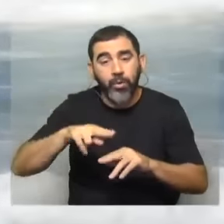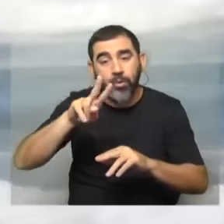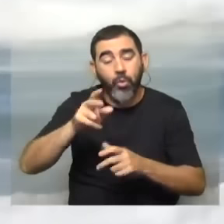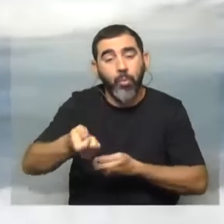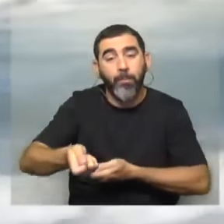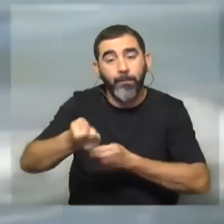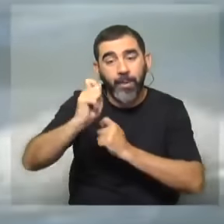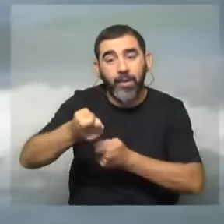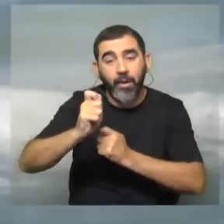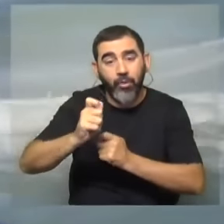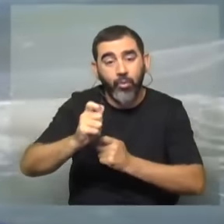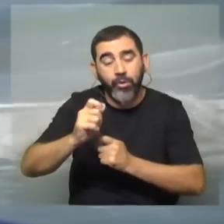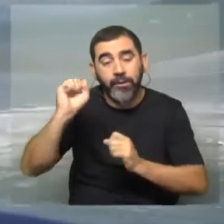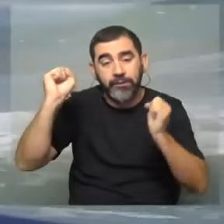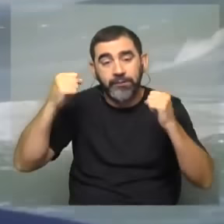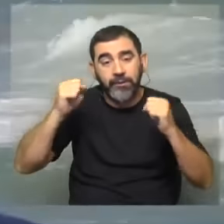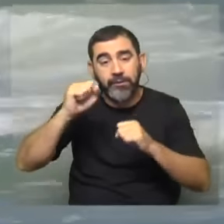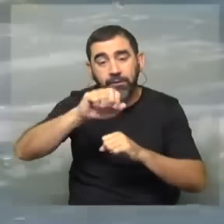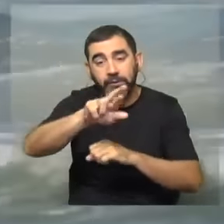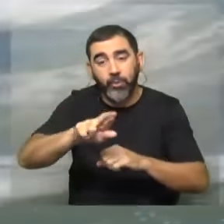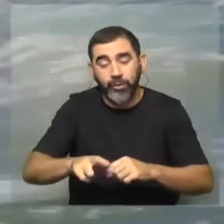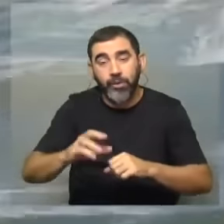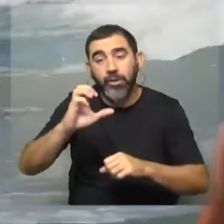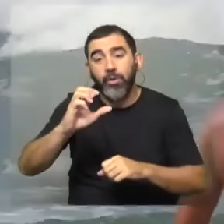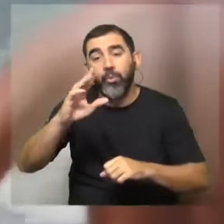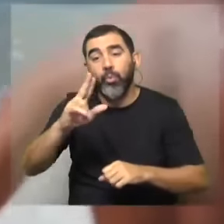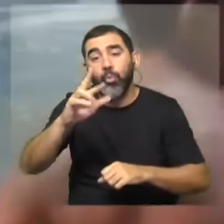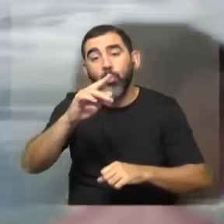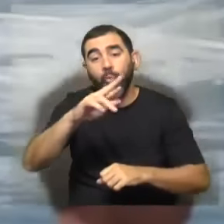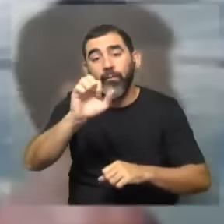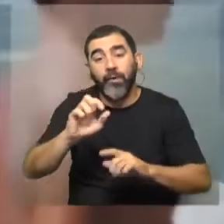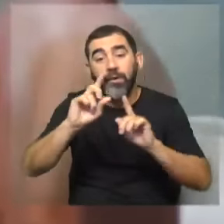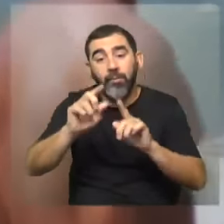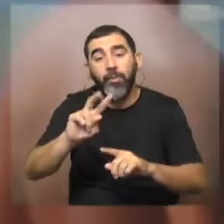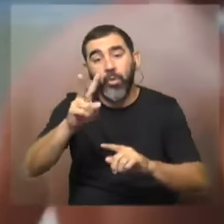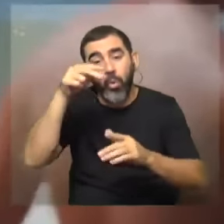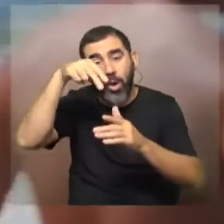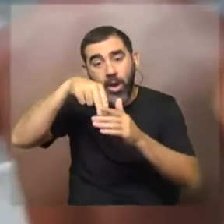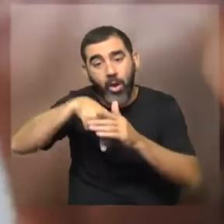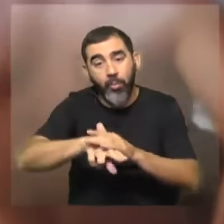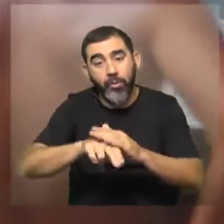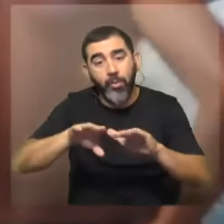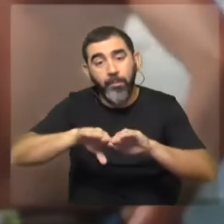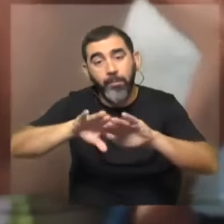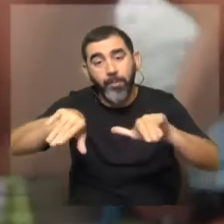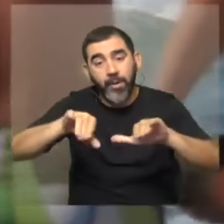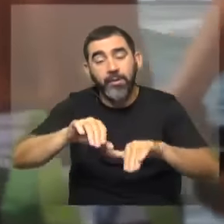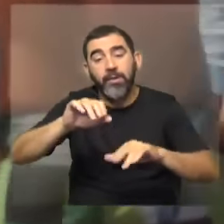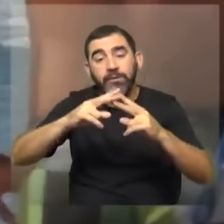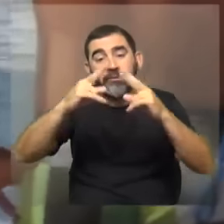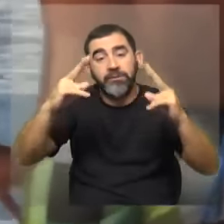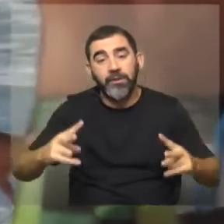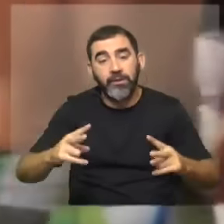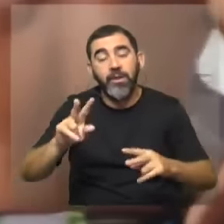Pescadores en el Santa Lucía y en el arroyo jufré también se registraron dos ahogamientos en las playas de Salinas y